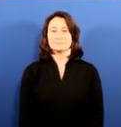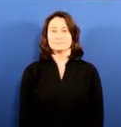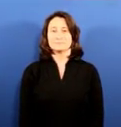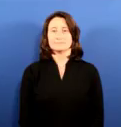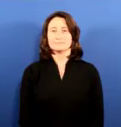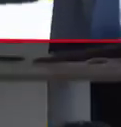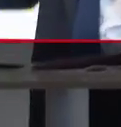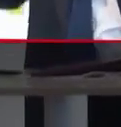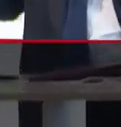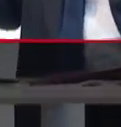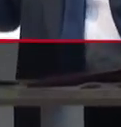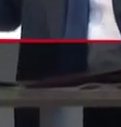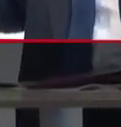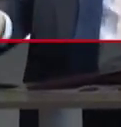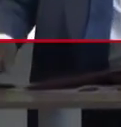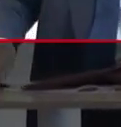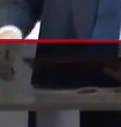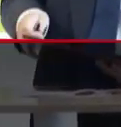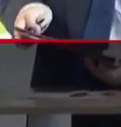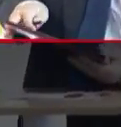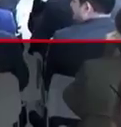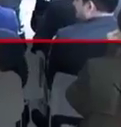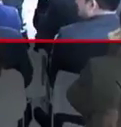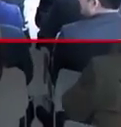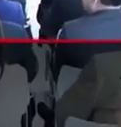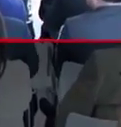el diseño y la creatividad tanto en la proyección